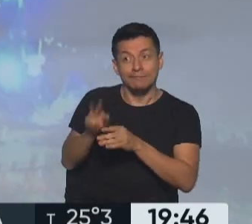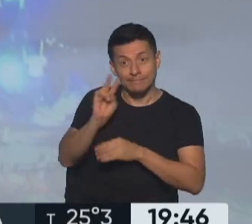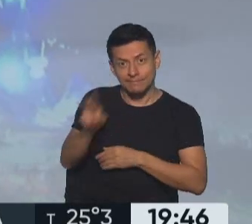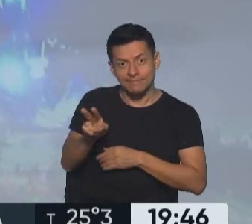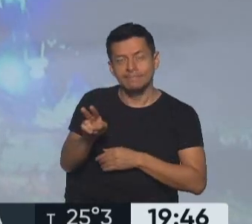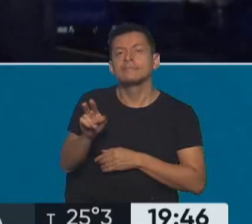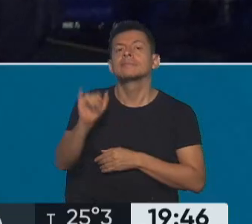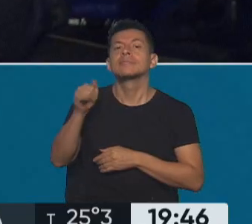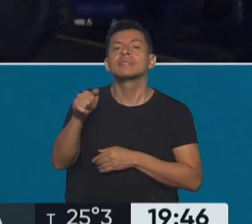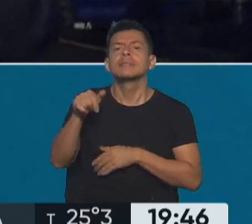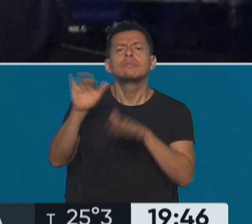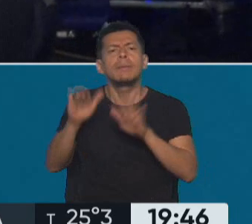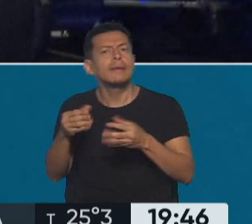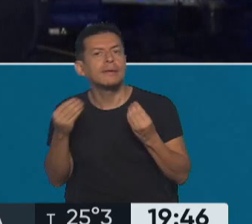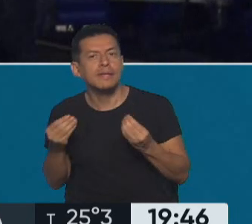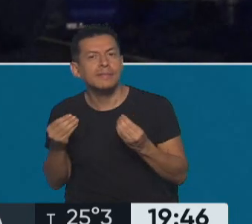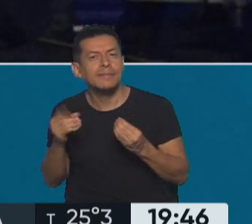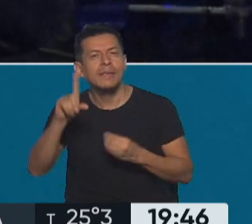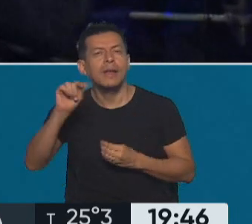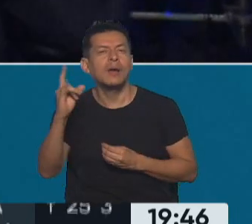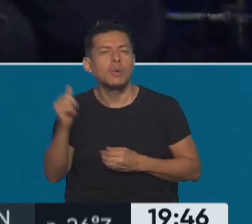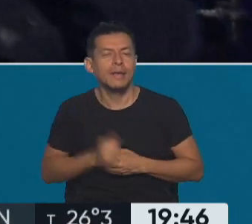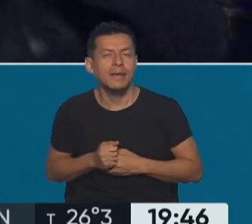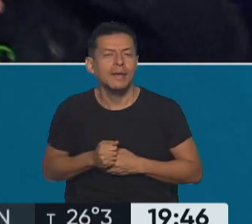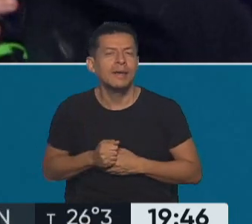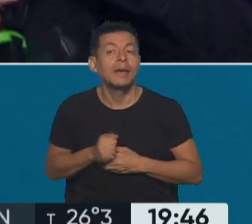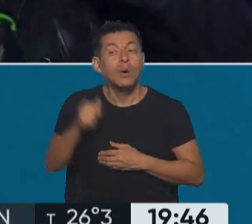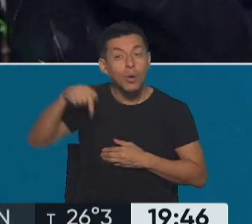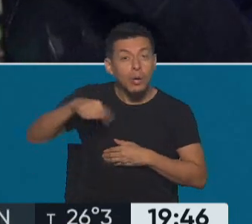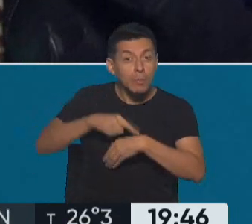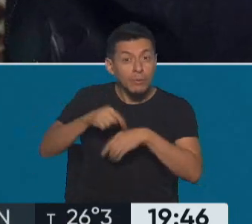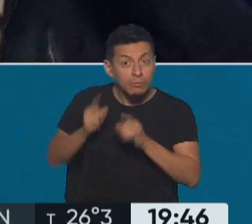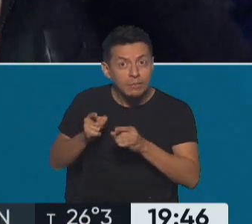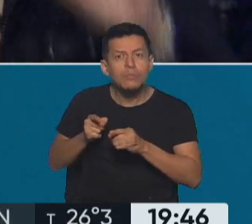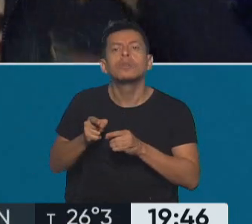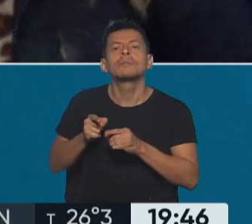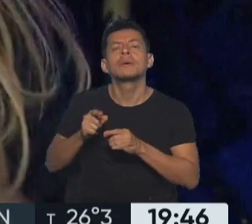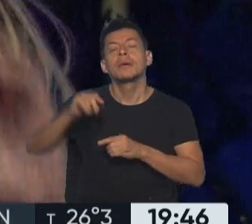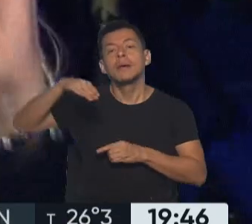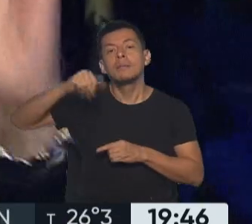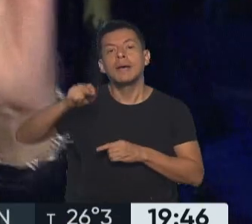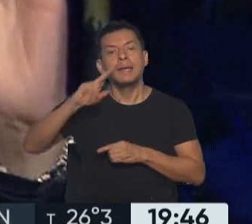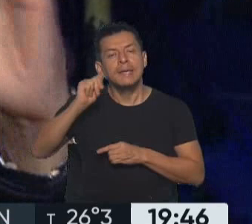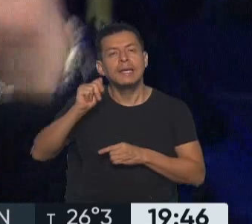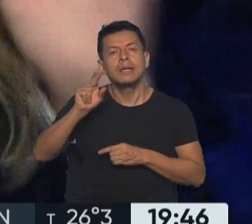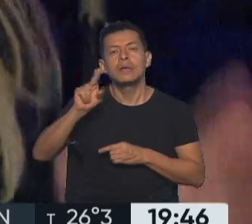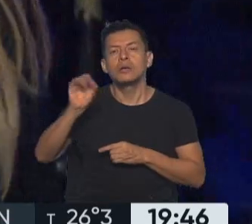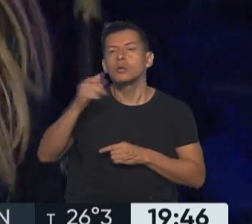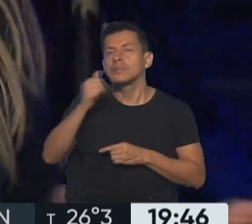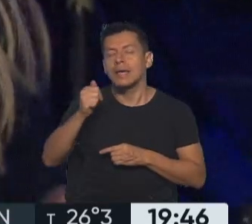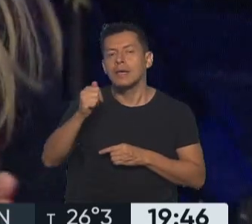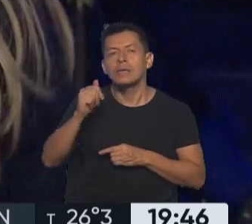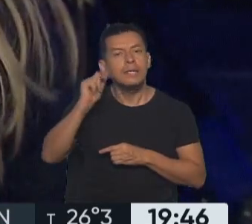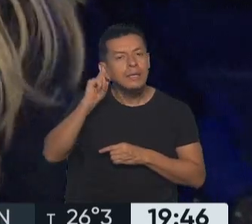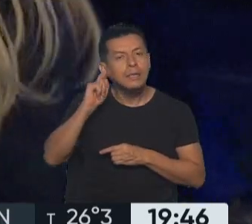lo que está previsto? Laura Maiocchi. Lo que está ocurriendo en este mismo momento, María Rosa Llorio. Fíjense qué homenaje